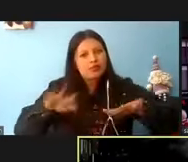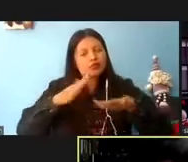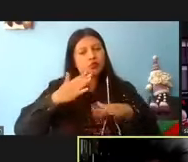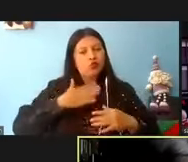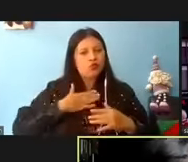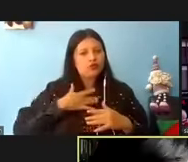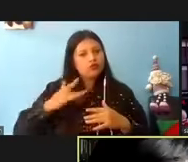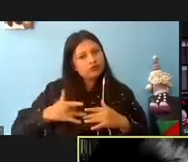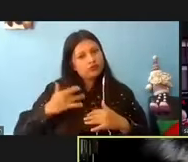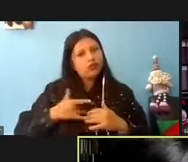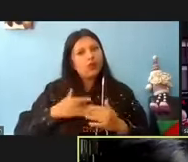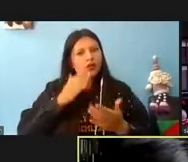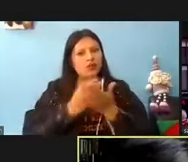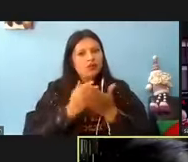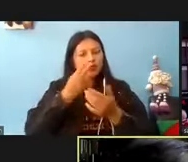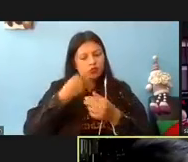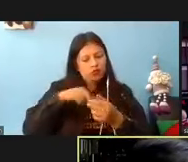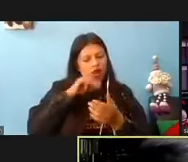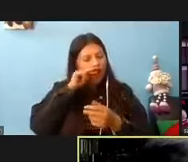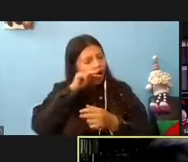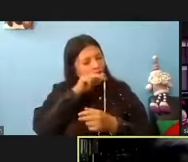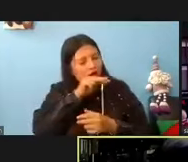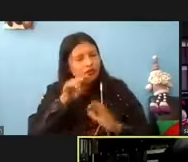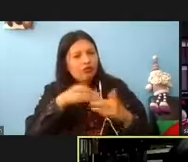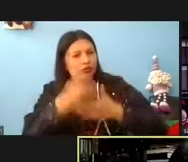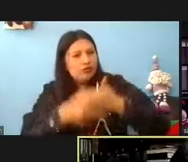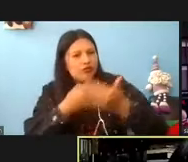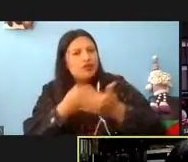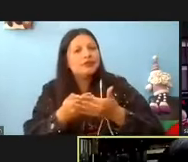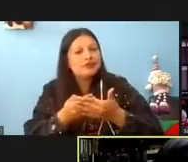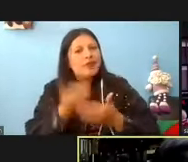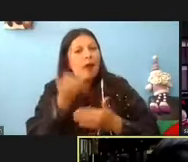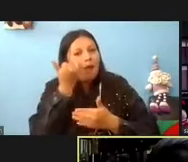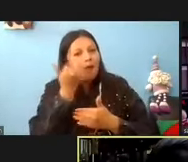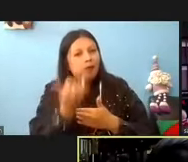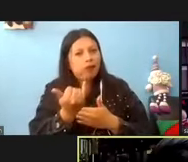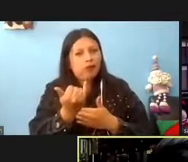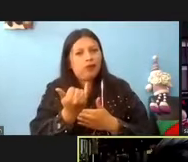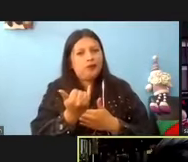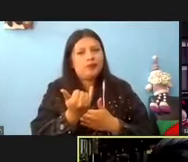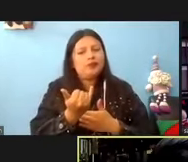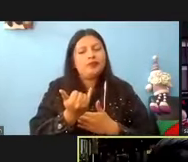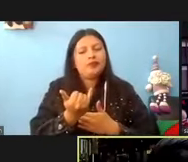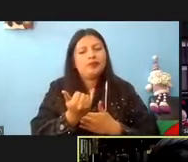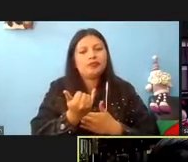parece que desde lo que nosotros pudimos observar, creo que